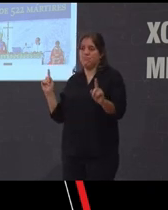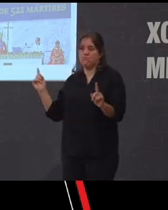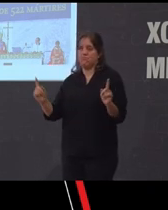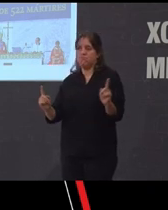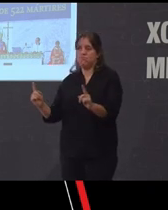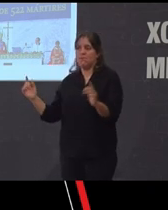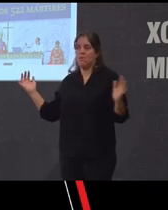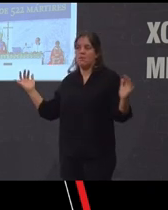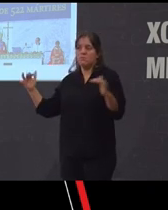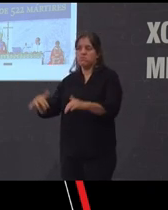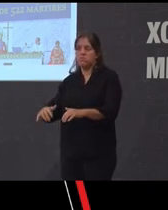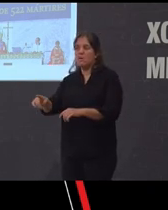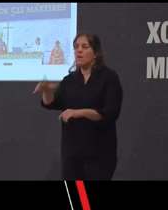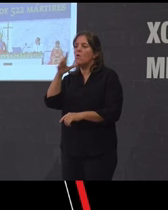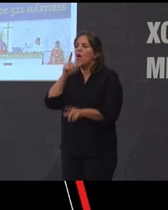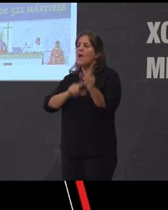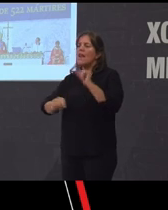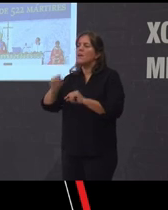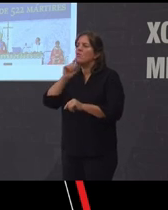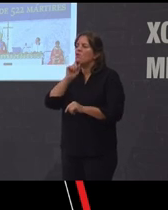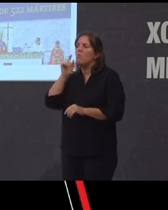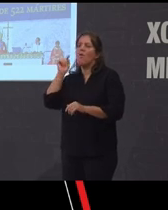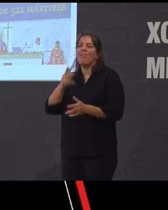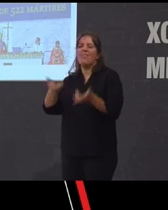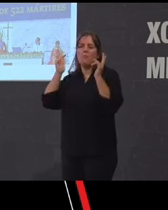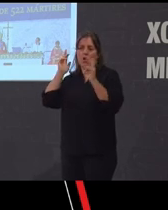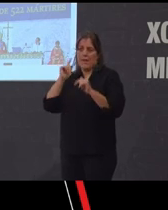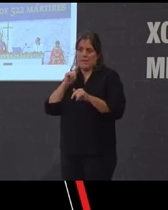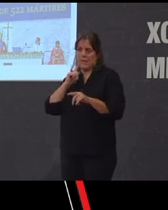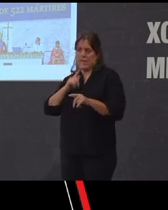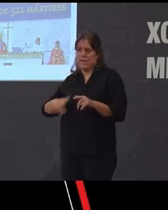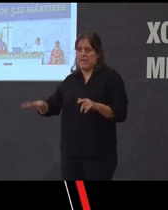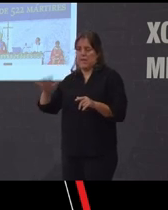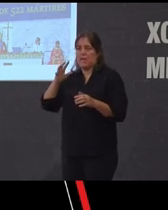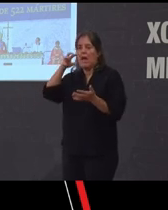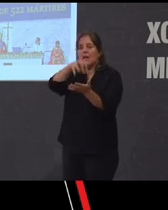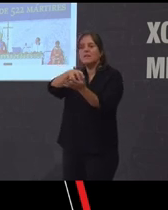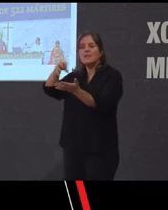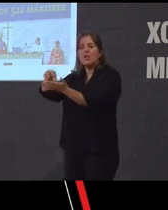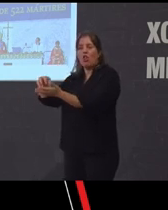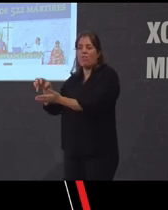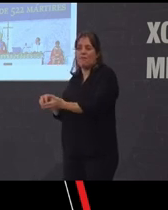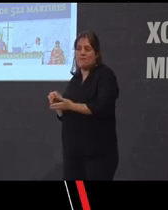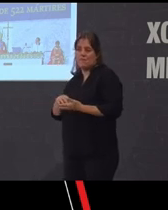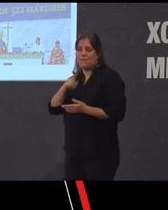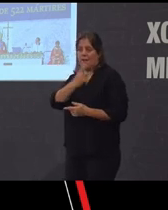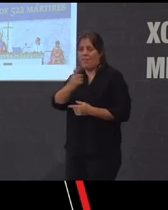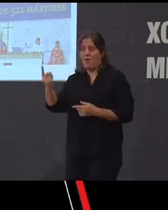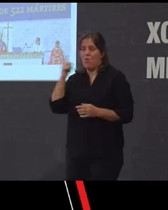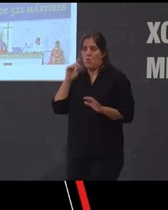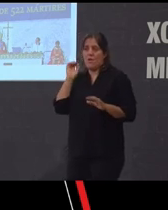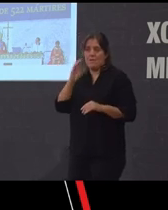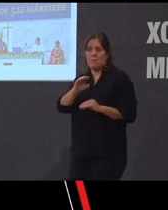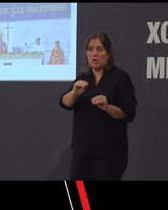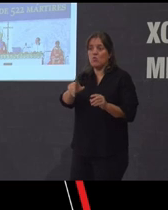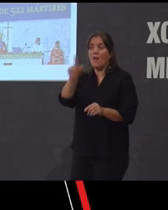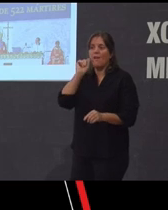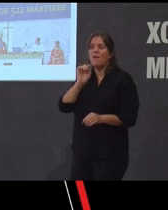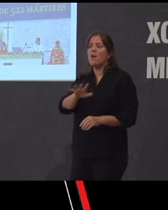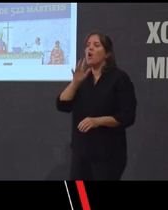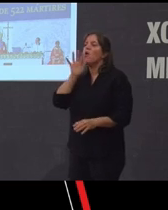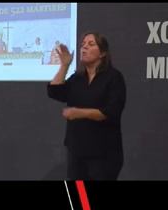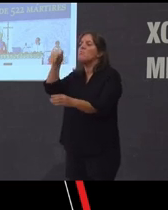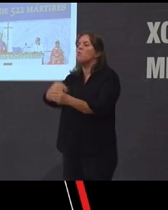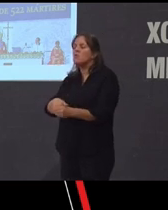representados, que foron elegidos democráticamente en asambleas do clero de cada diócese, votan que ao